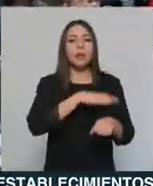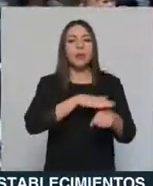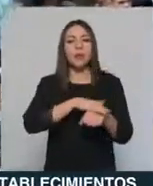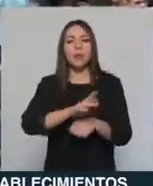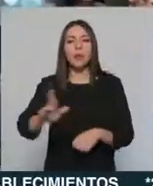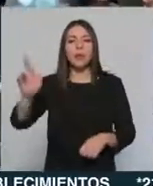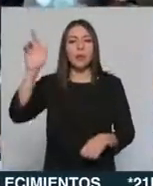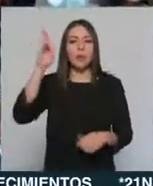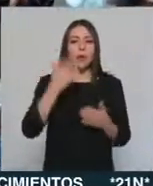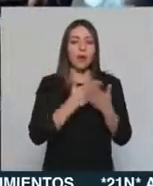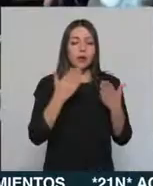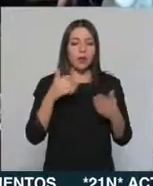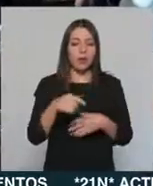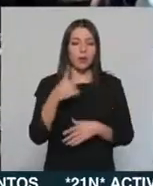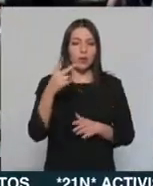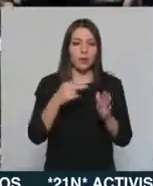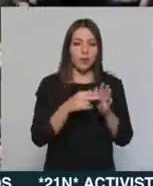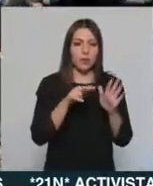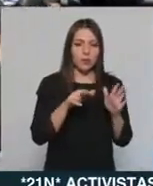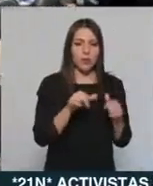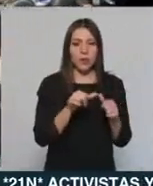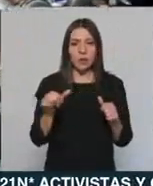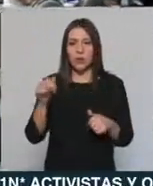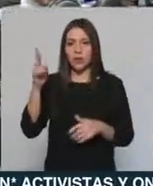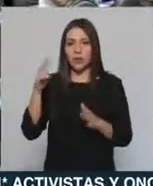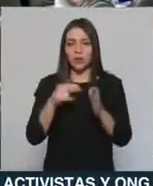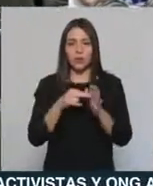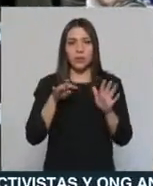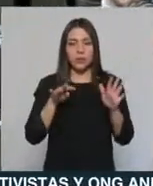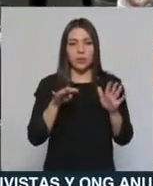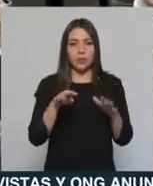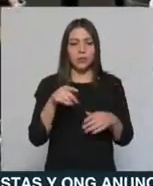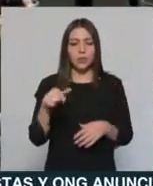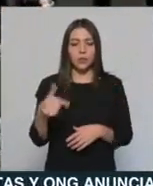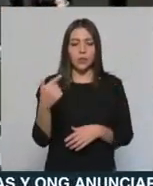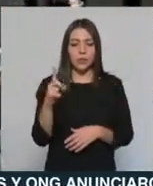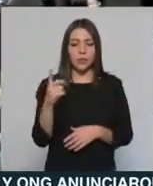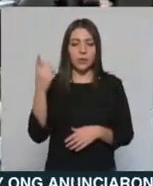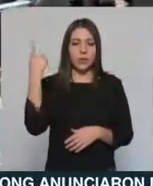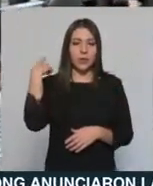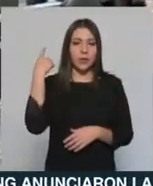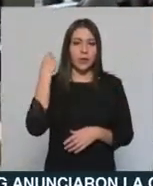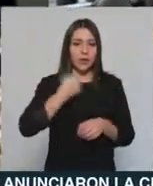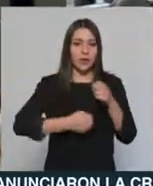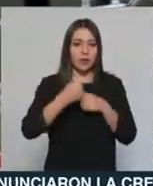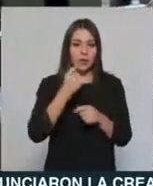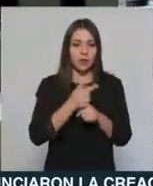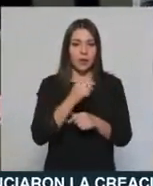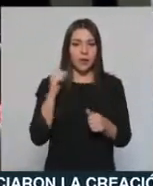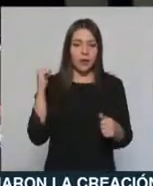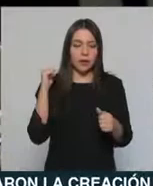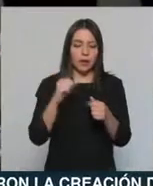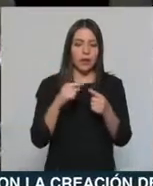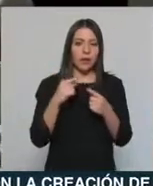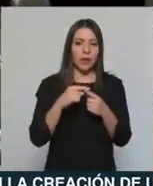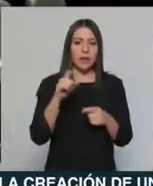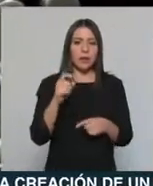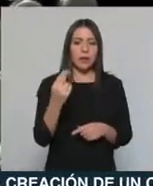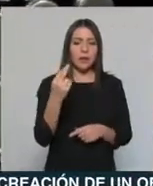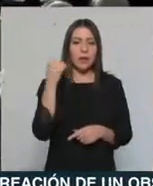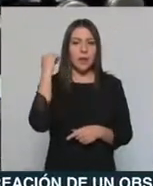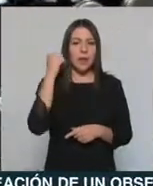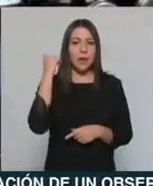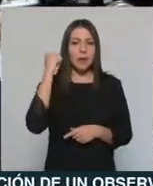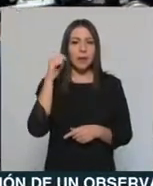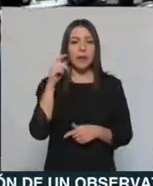ahora, 2018-2019, del 12 de diciembre del año pasado al 25 de abril, hasta las 3 de la mañana